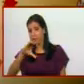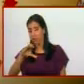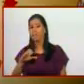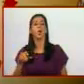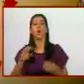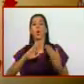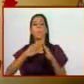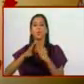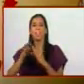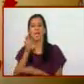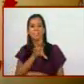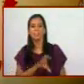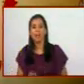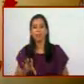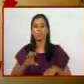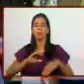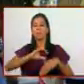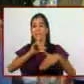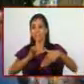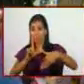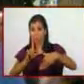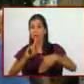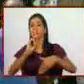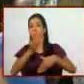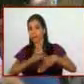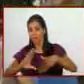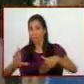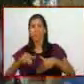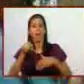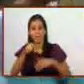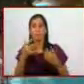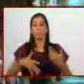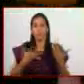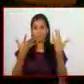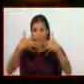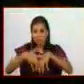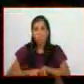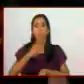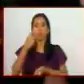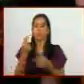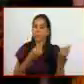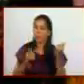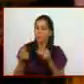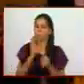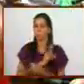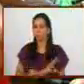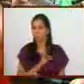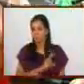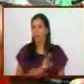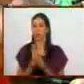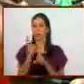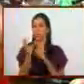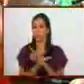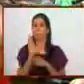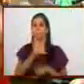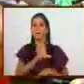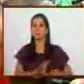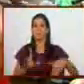de estados latinoamericanos y caribeños, un espacio para la integración política, económica, social y cultural.